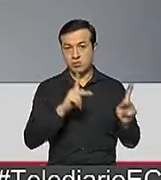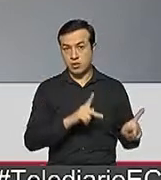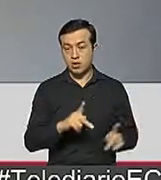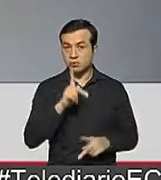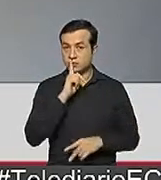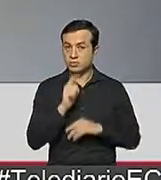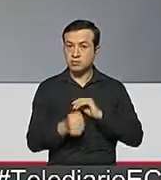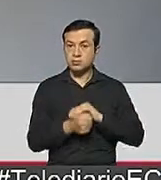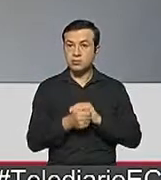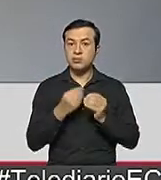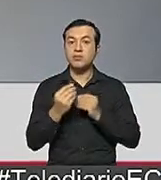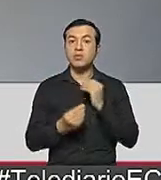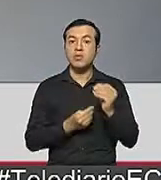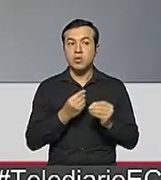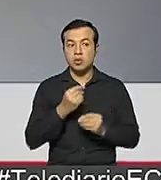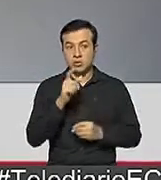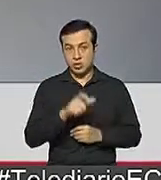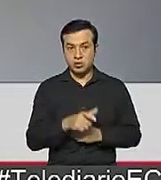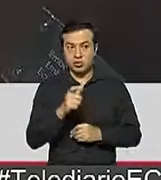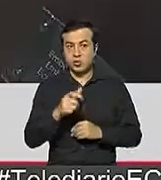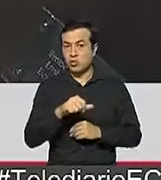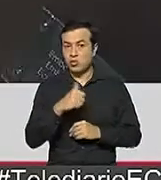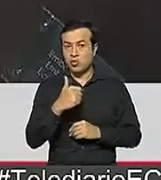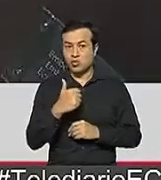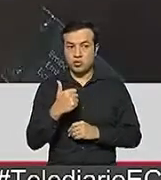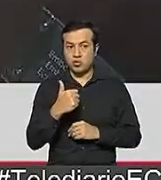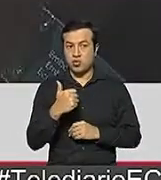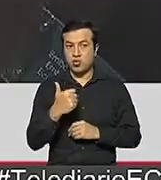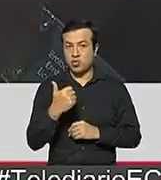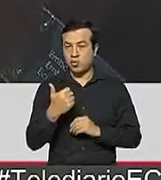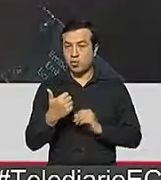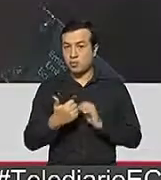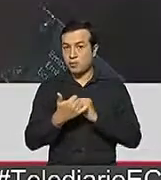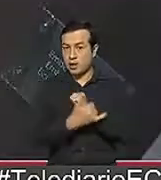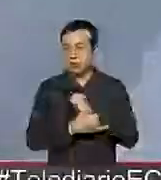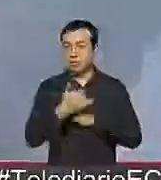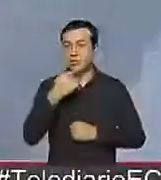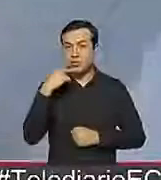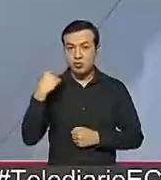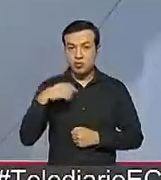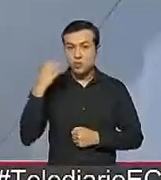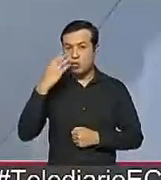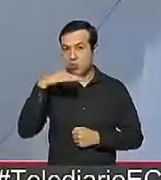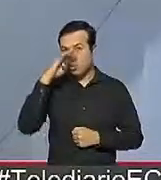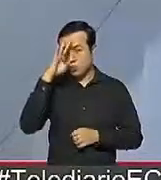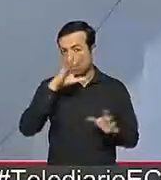secretos para sacarlo de la sede diplomática y llevarlo a Rusia o Cuba.